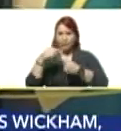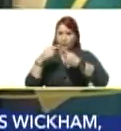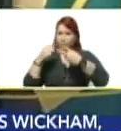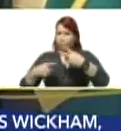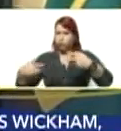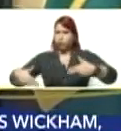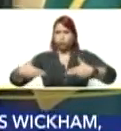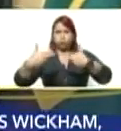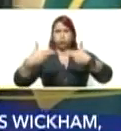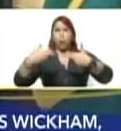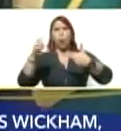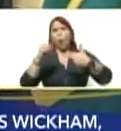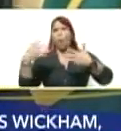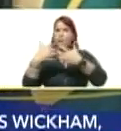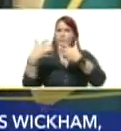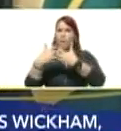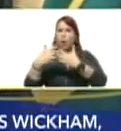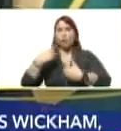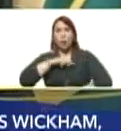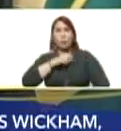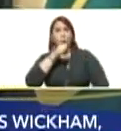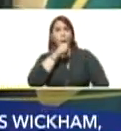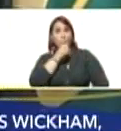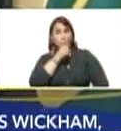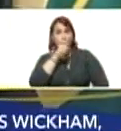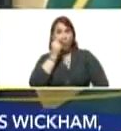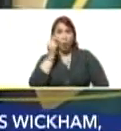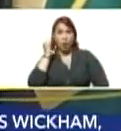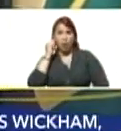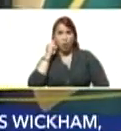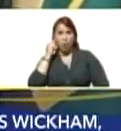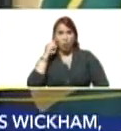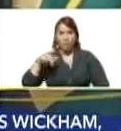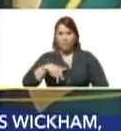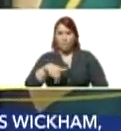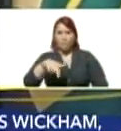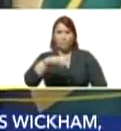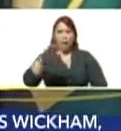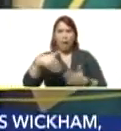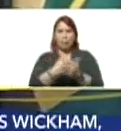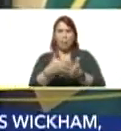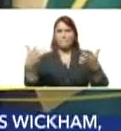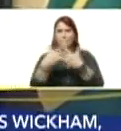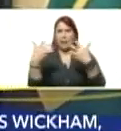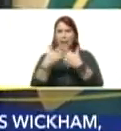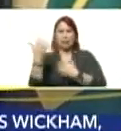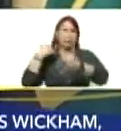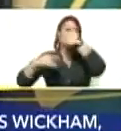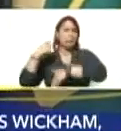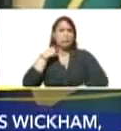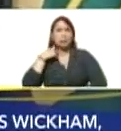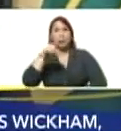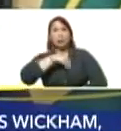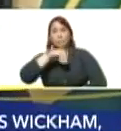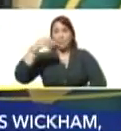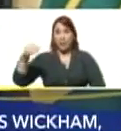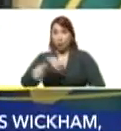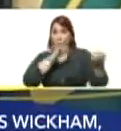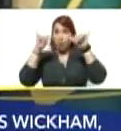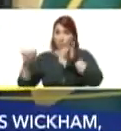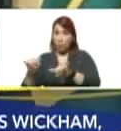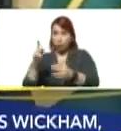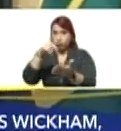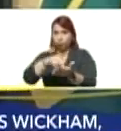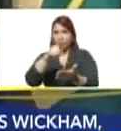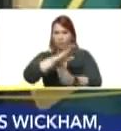si nuestros abuelos fueron a pie hasta Junín, hasta Ayacucho, ese espíritu que los llevó,